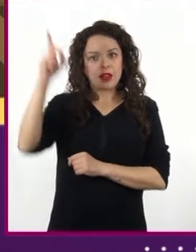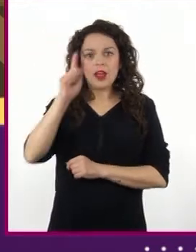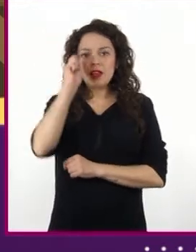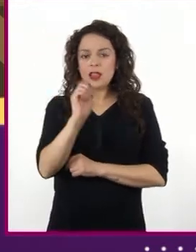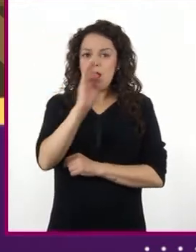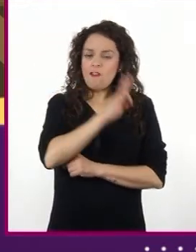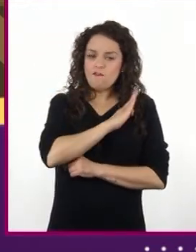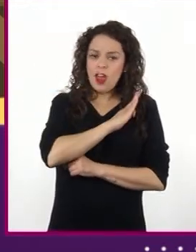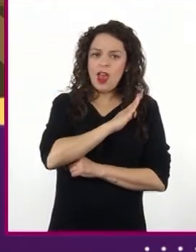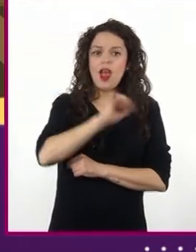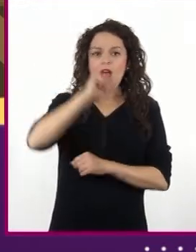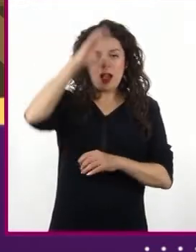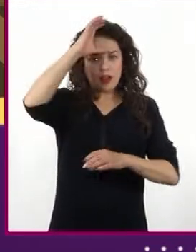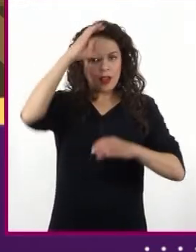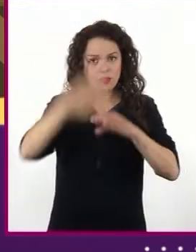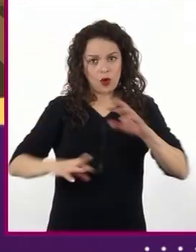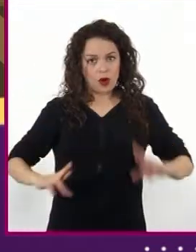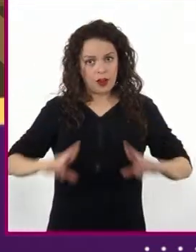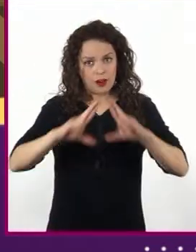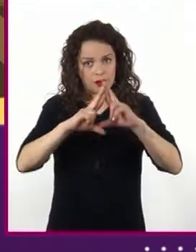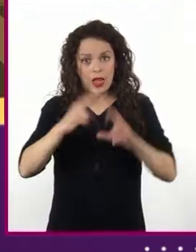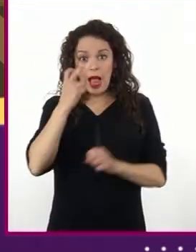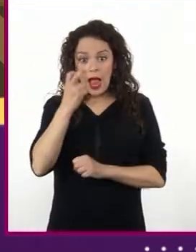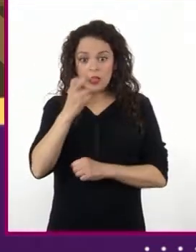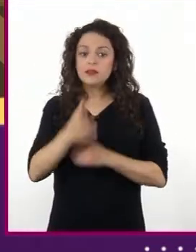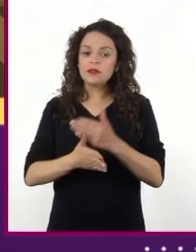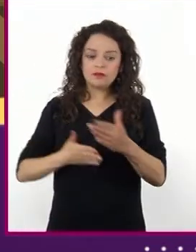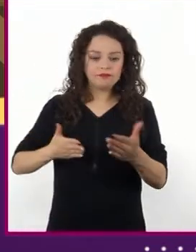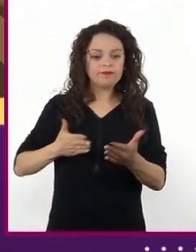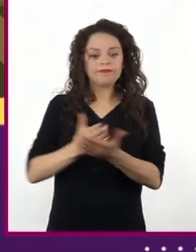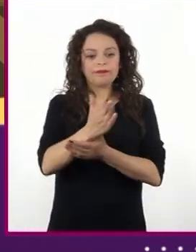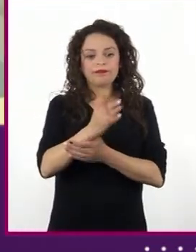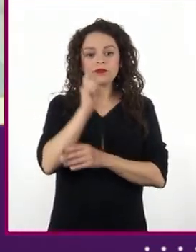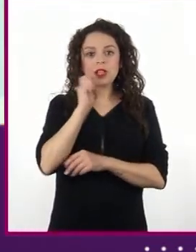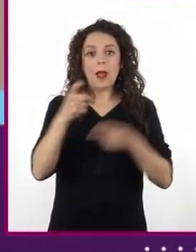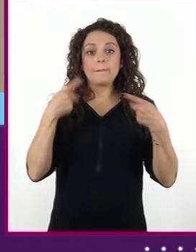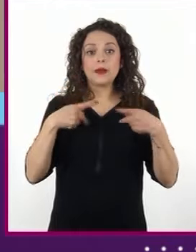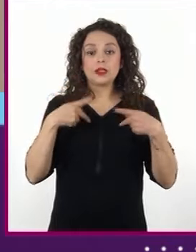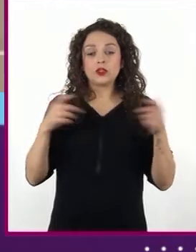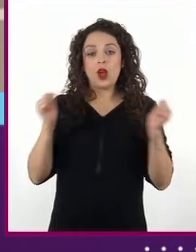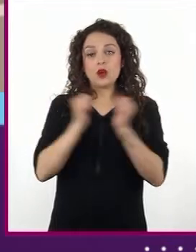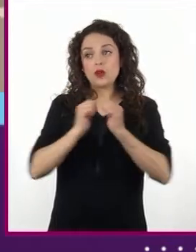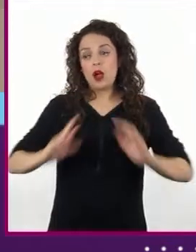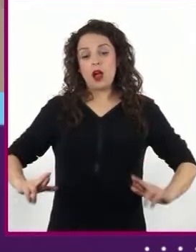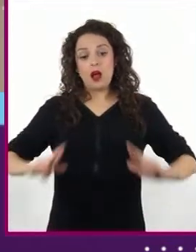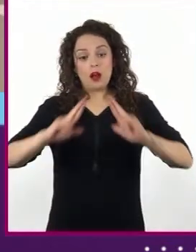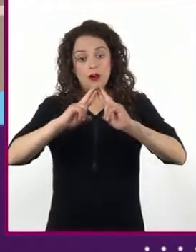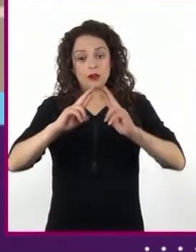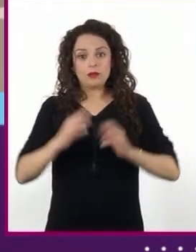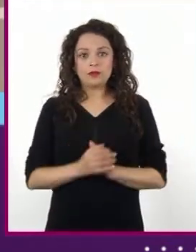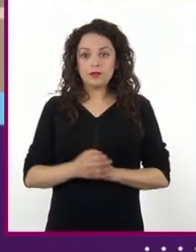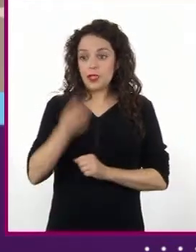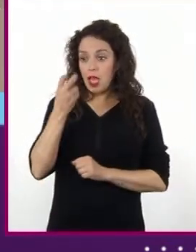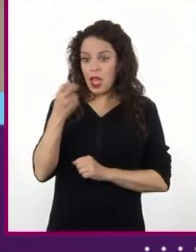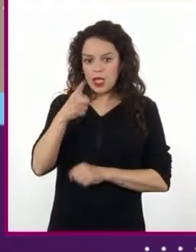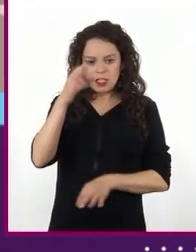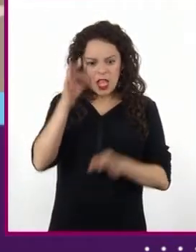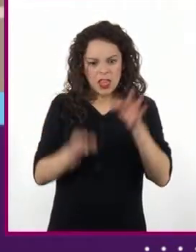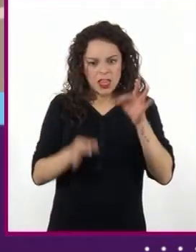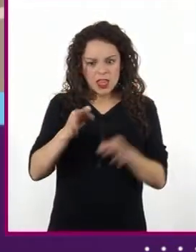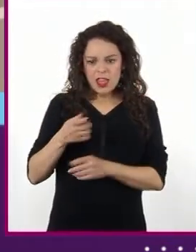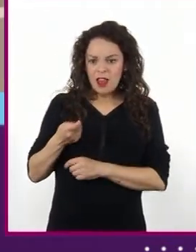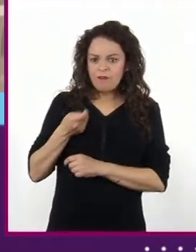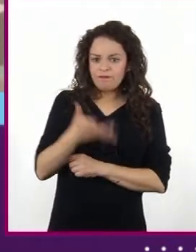católica y así evitar la intromisión del poder civil en el ámbito religioso. Este tribunal se conoce como